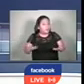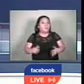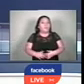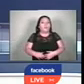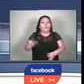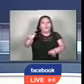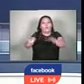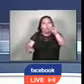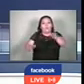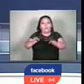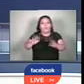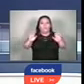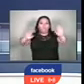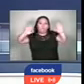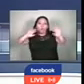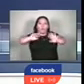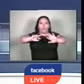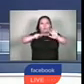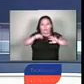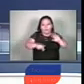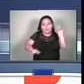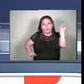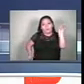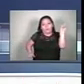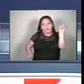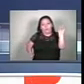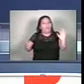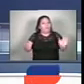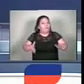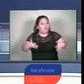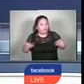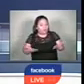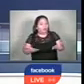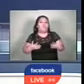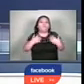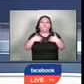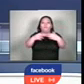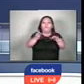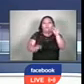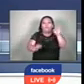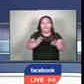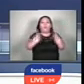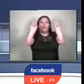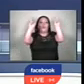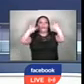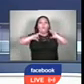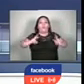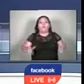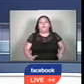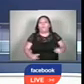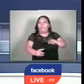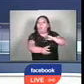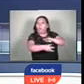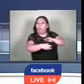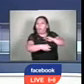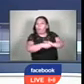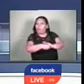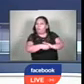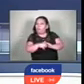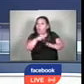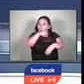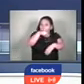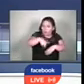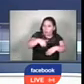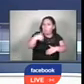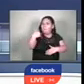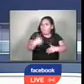El juzgado octavo de instrucción de San Salvador continúa con el desarrollo de la audiencia preliminar del caso saqueo público. Conozca en qué etapa se